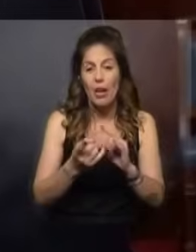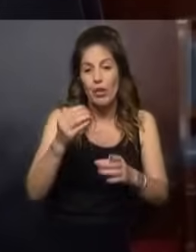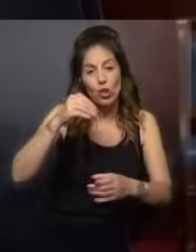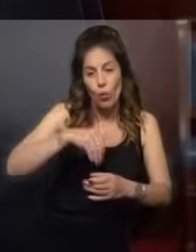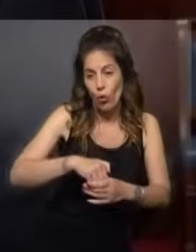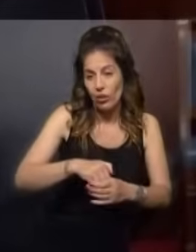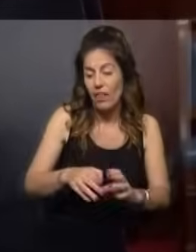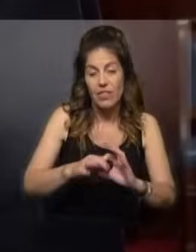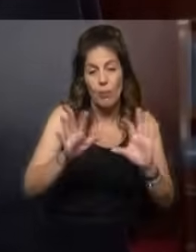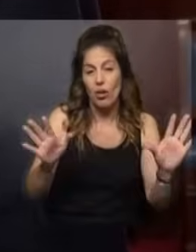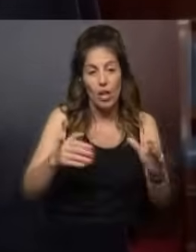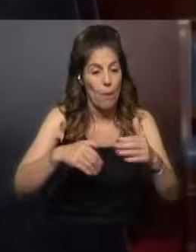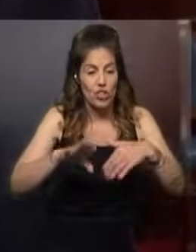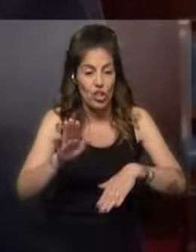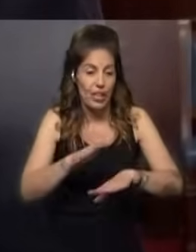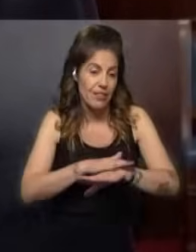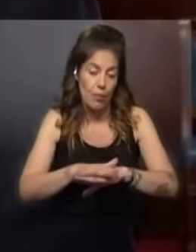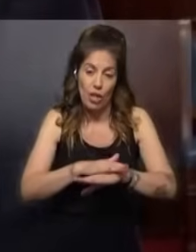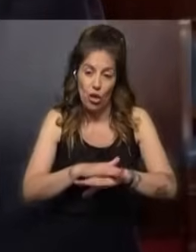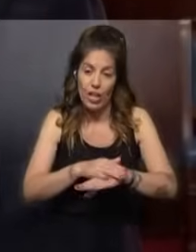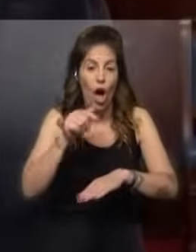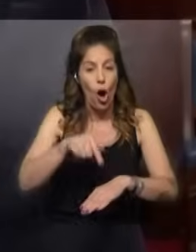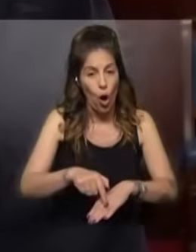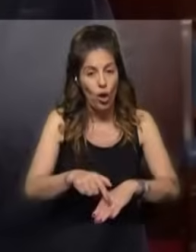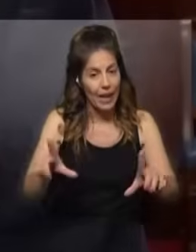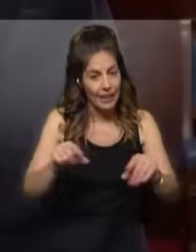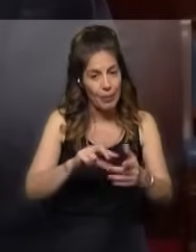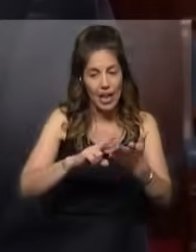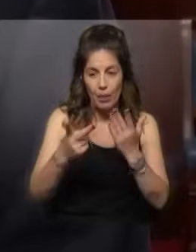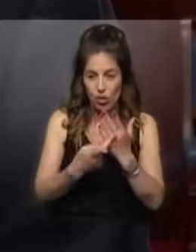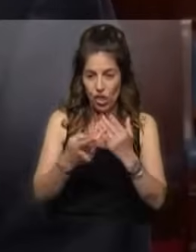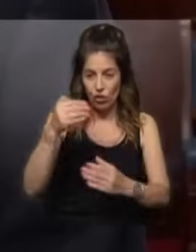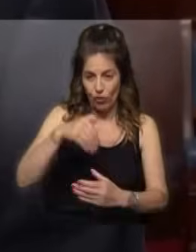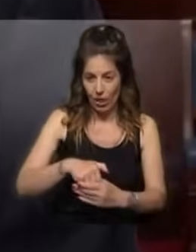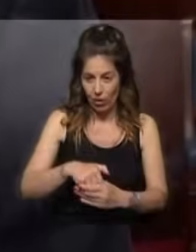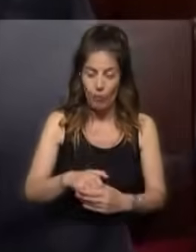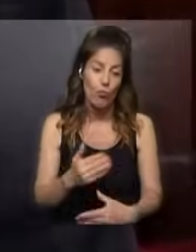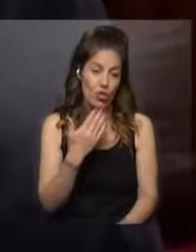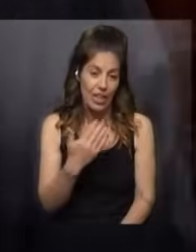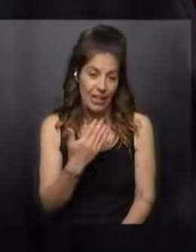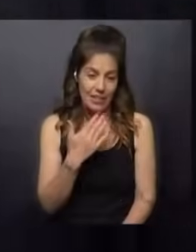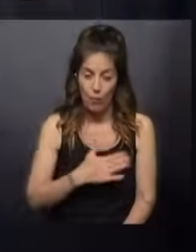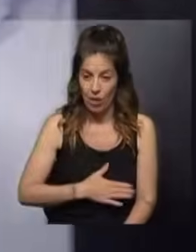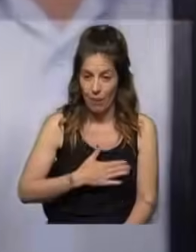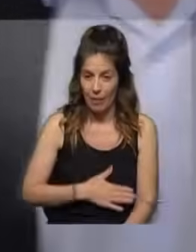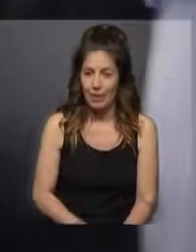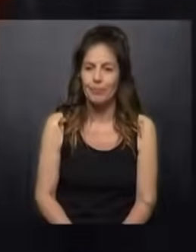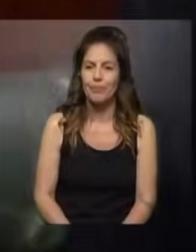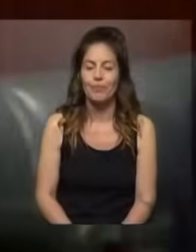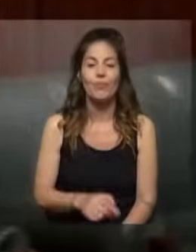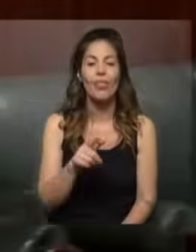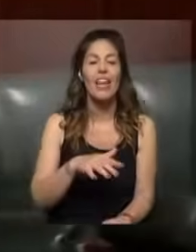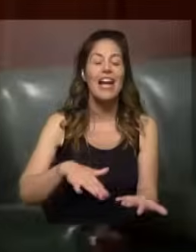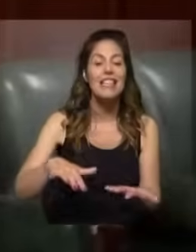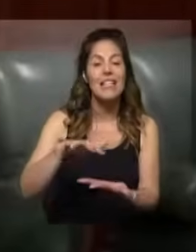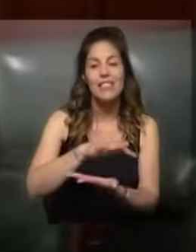democráticamente con mayorías y minorías pero hoy hay que salir con el proyecto terminado y votado Muchas gracias Carlos muy amable Eh así la situación